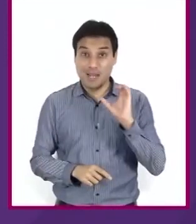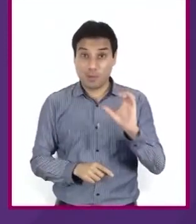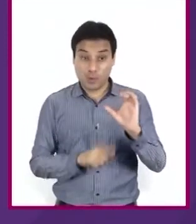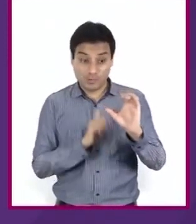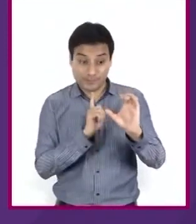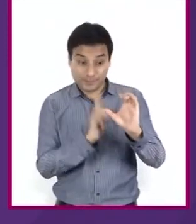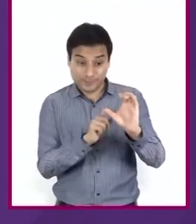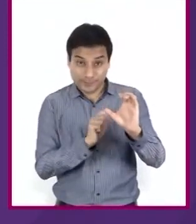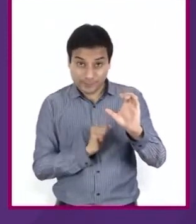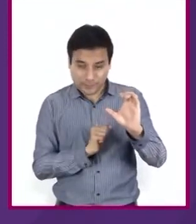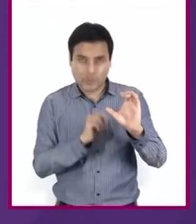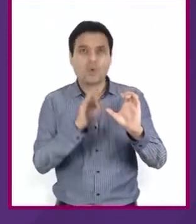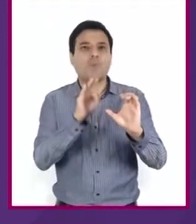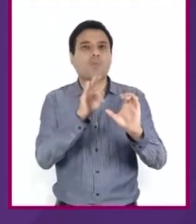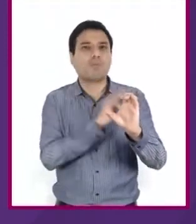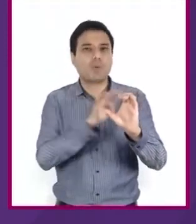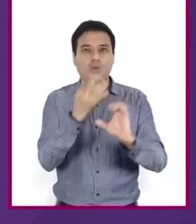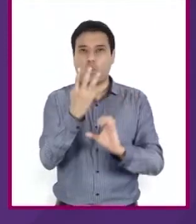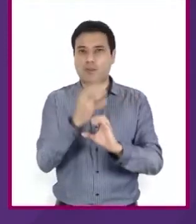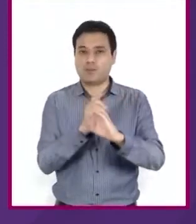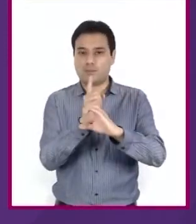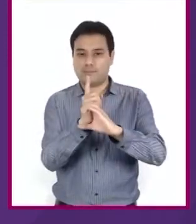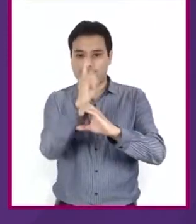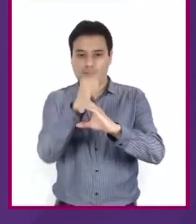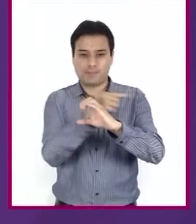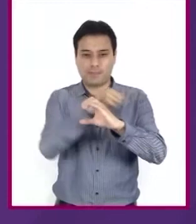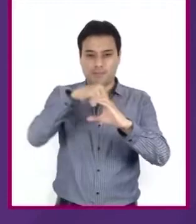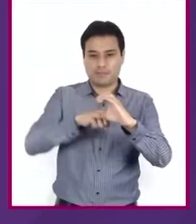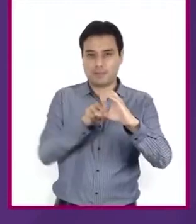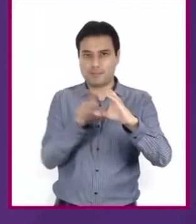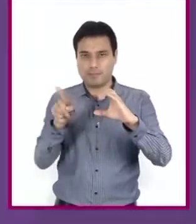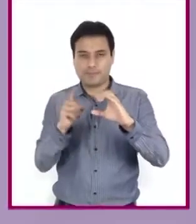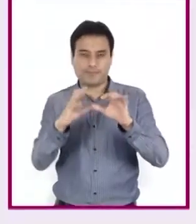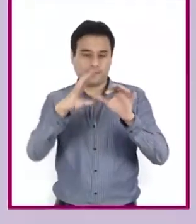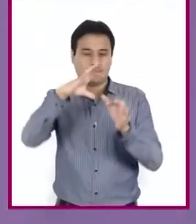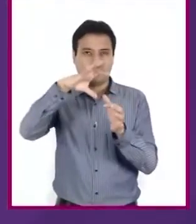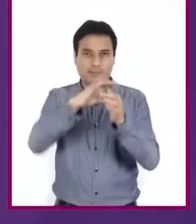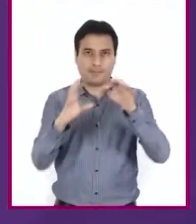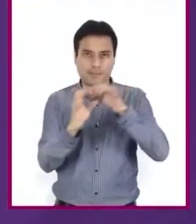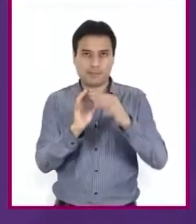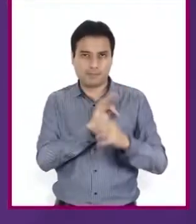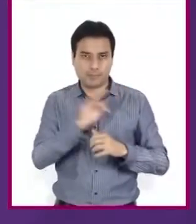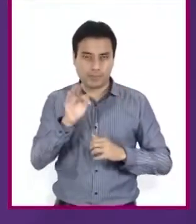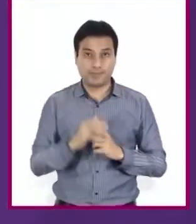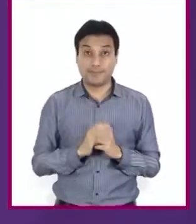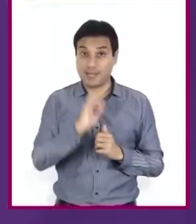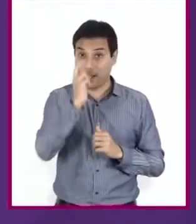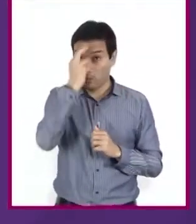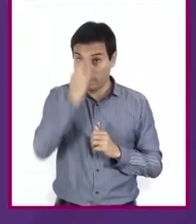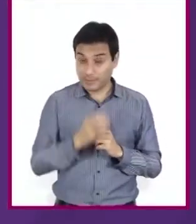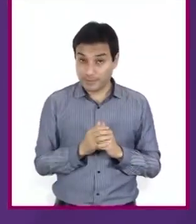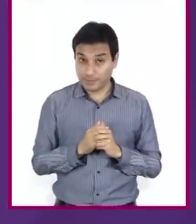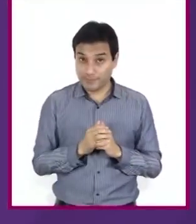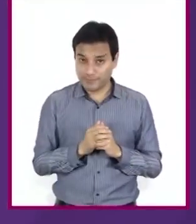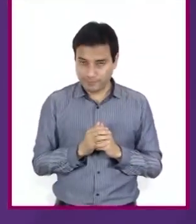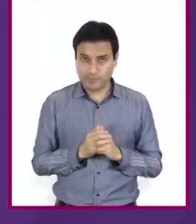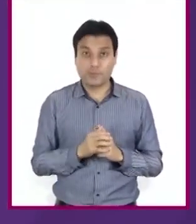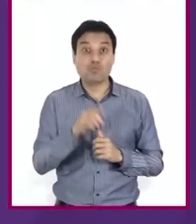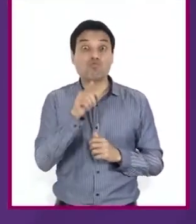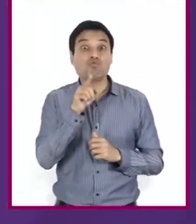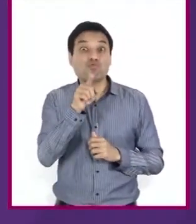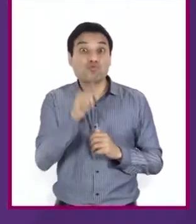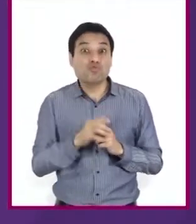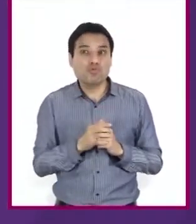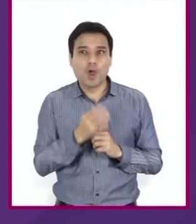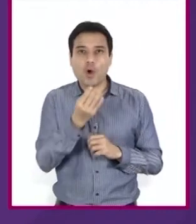puede formar hasta 4 enlaces sencillos o enlaces múltiples. Recuerda que una buena parte de lo que te rodea,